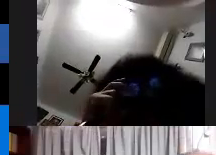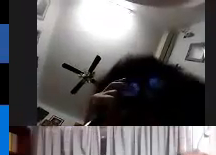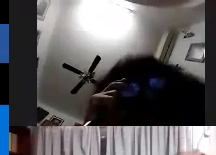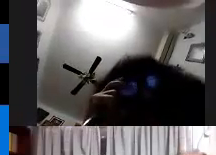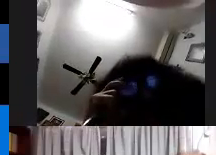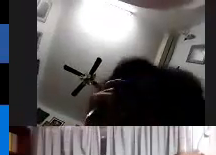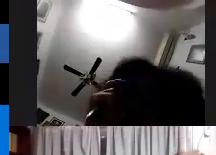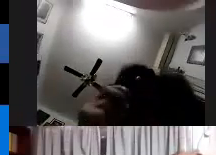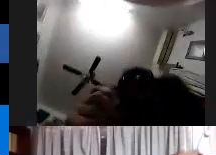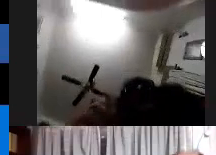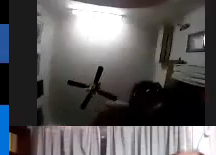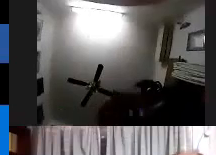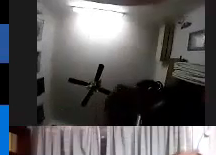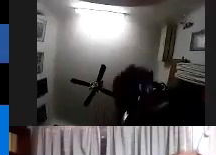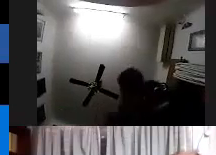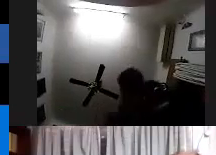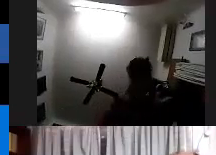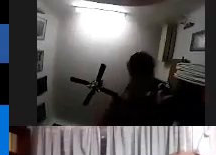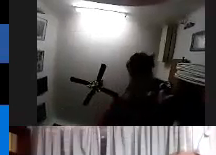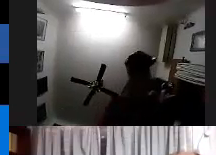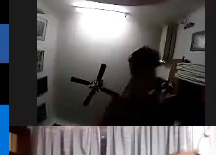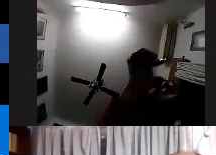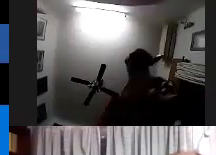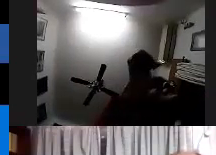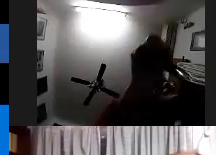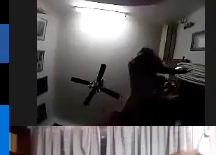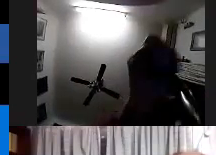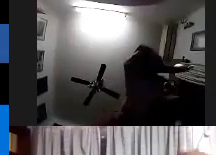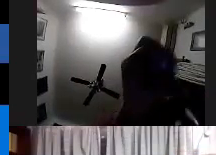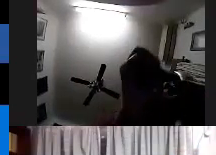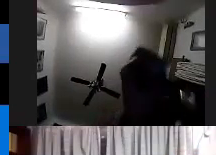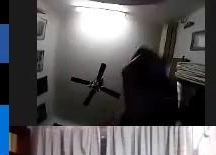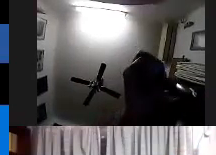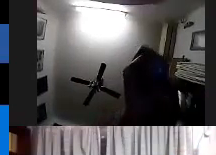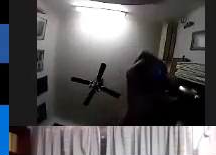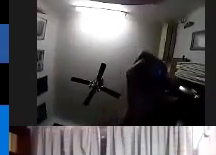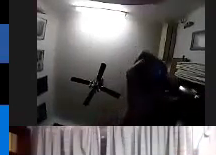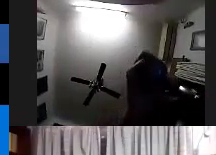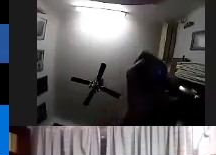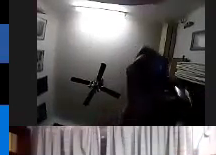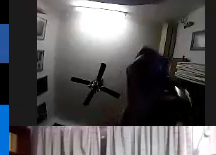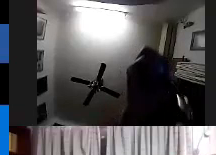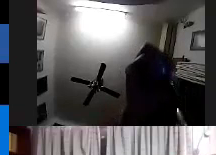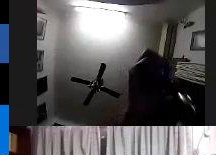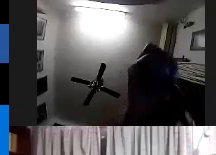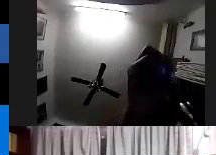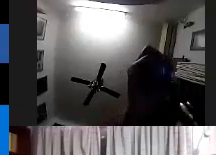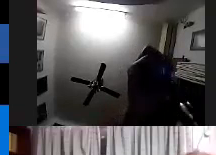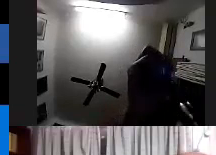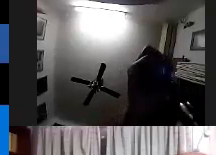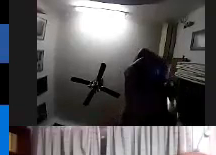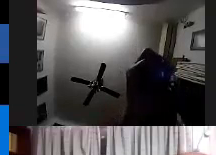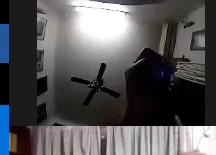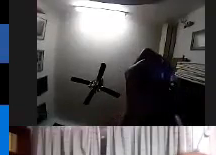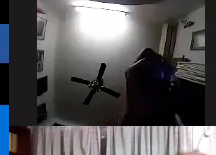embargo, por decisión mayoritaria de los jueces que integran la Cámara, dispuso que el Ministerio de Desarrollo Social, o